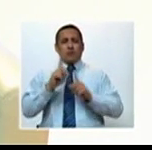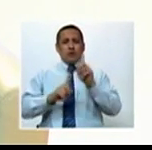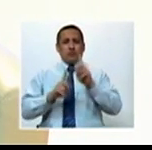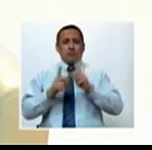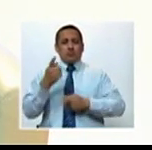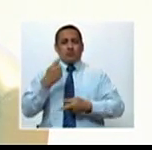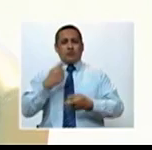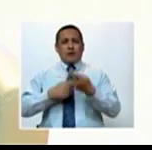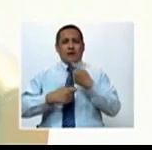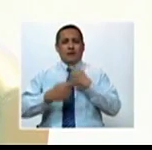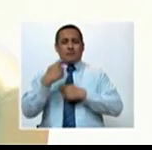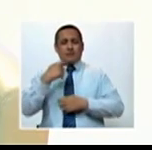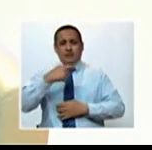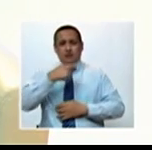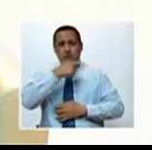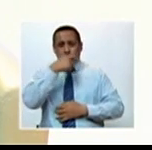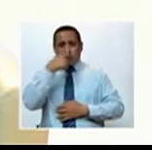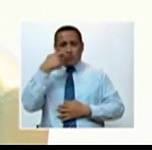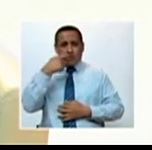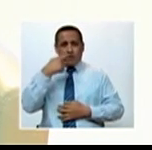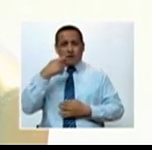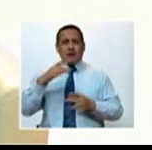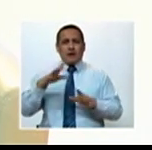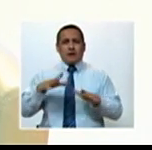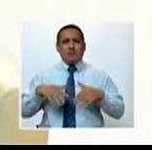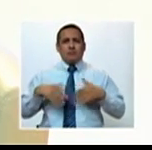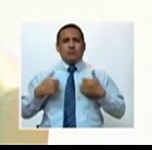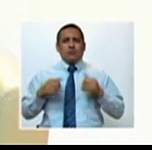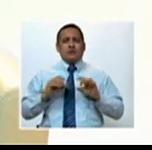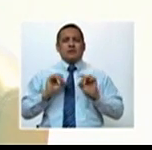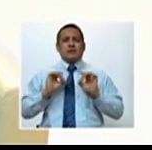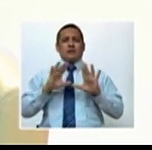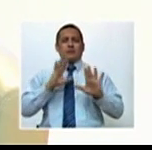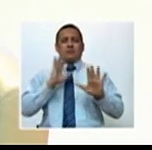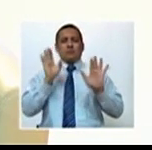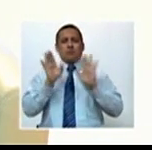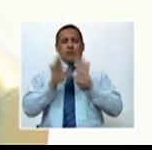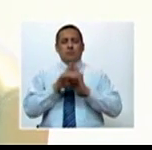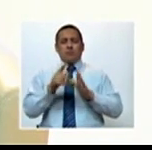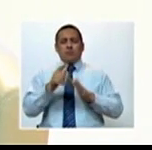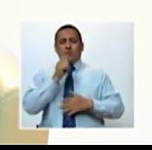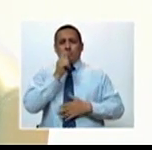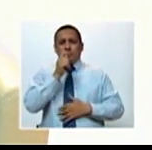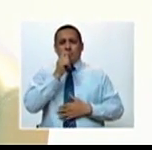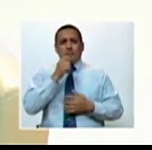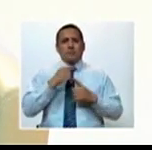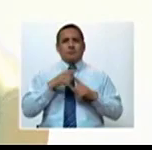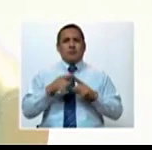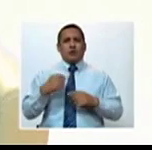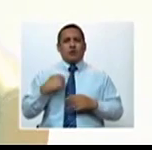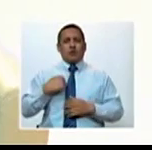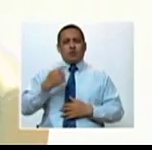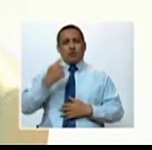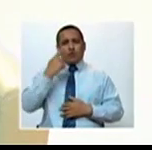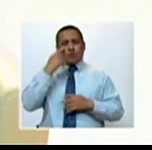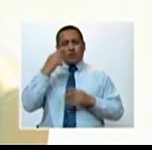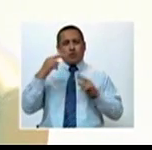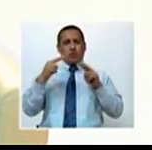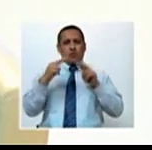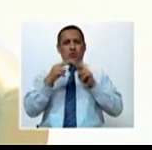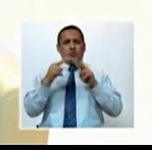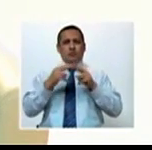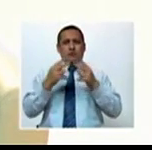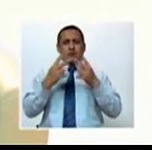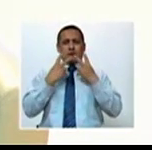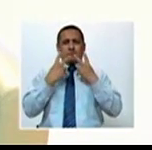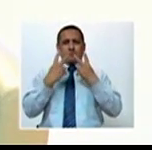muchos que venden drogas que pueden de repente estar consumiendo, pero conocen